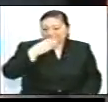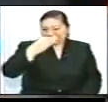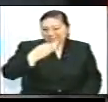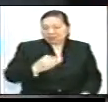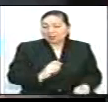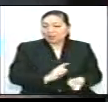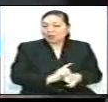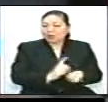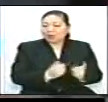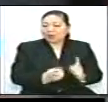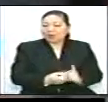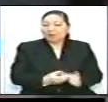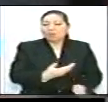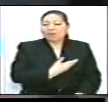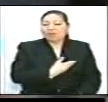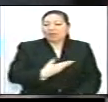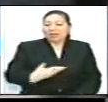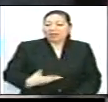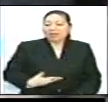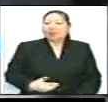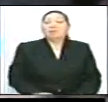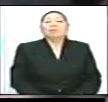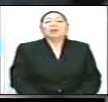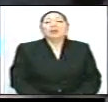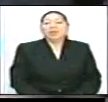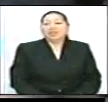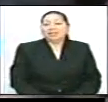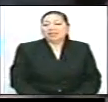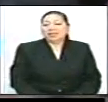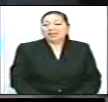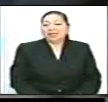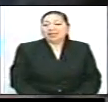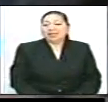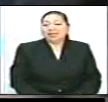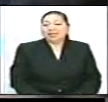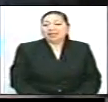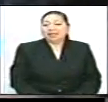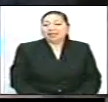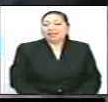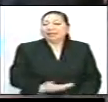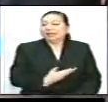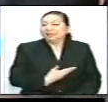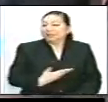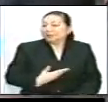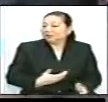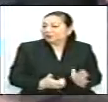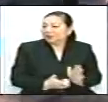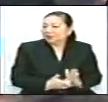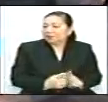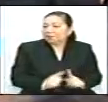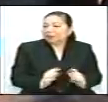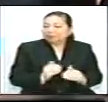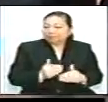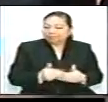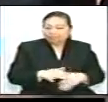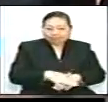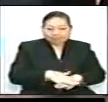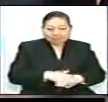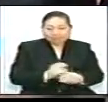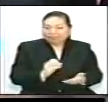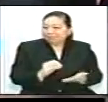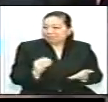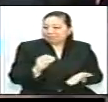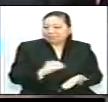Un cambio de gobierno, un cambio de ejecutivo, de legislativo, va a generar un